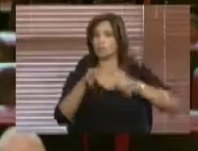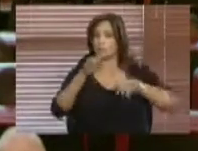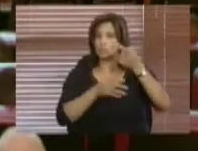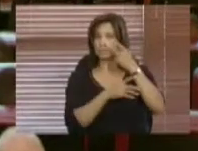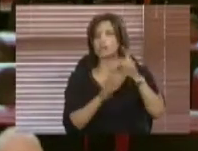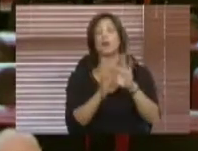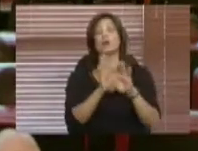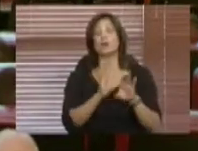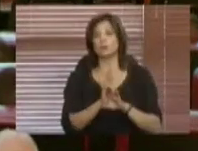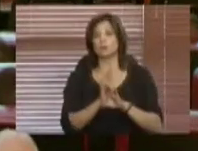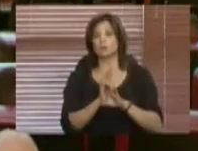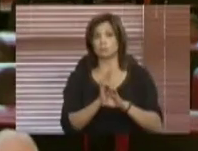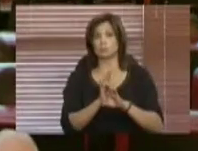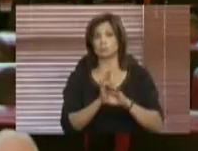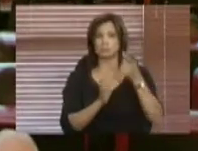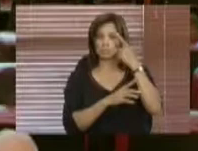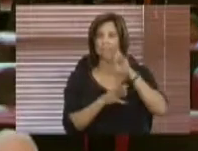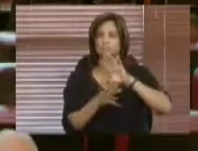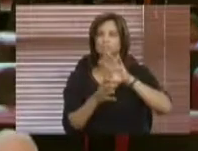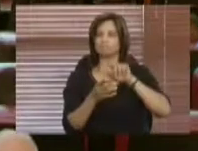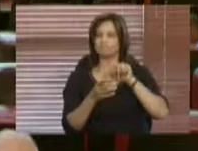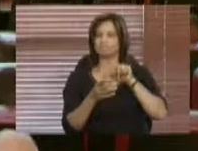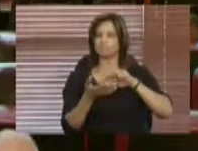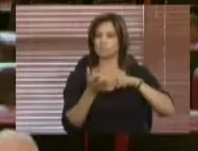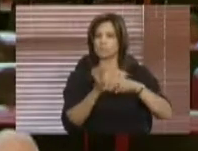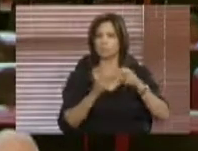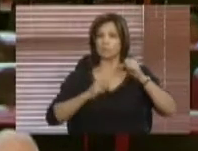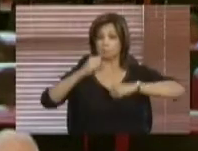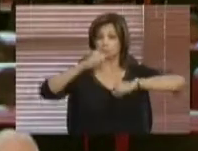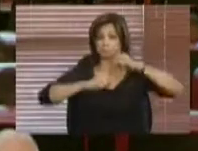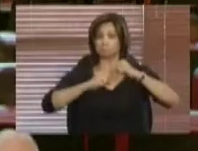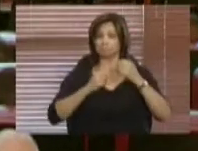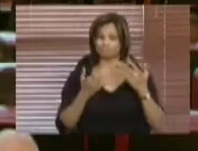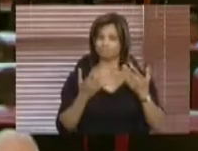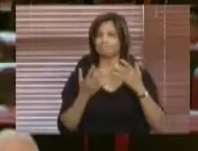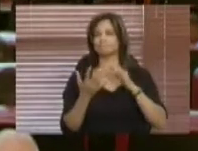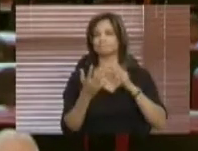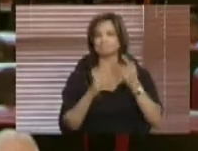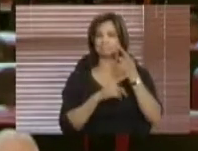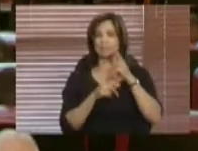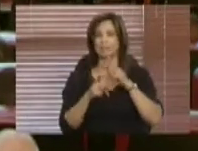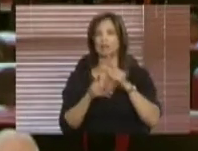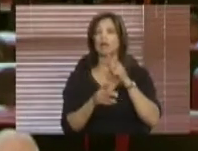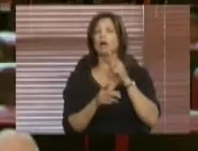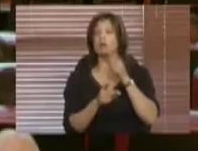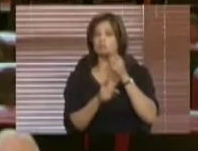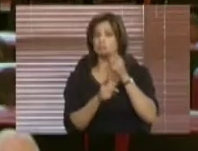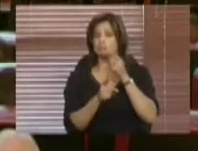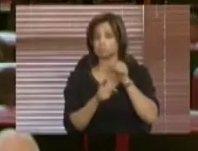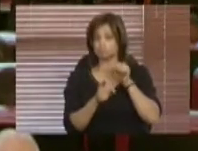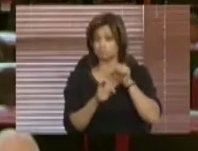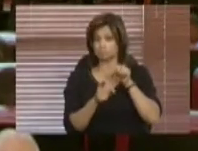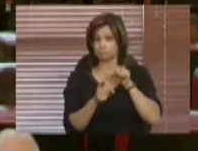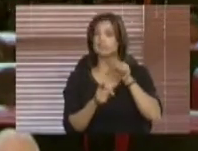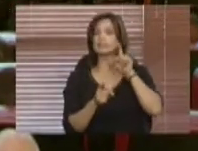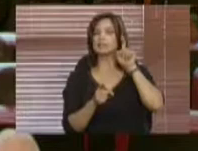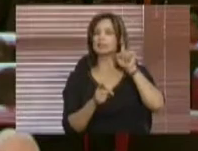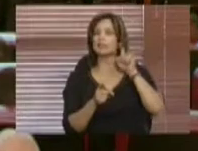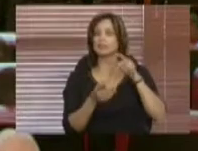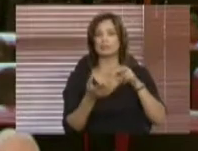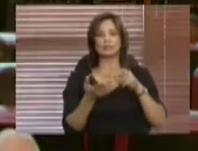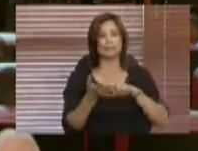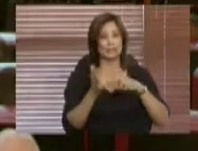justicia constitucional forman parte de una estructura compleja cuya justificación reside